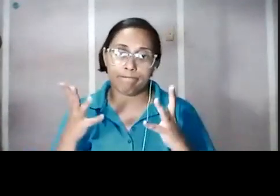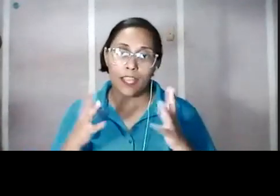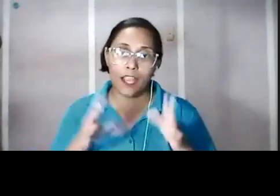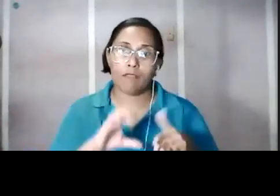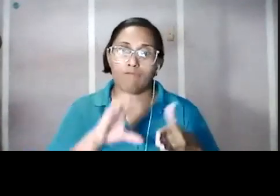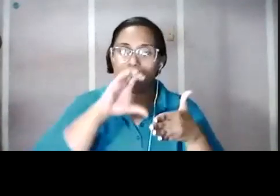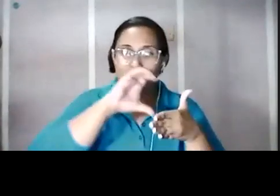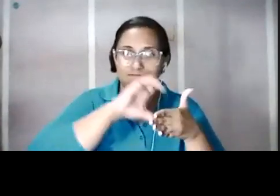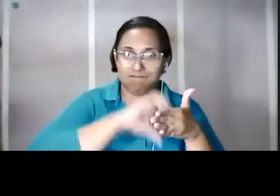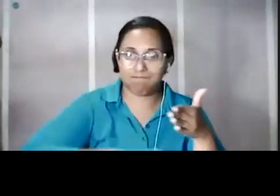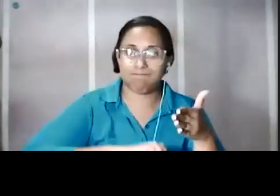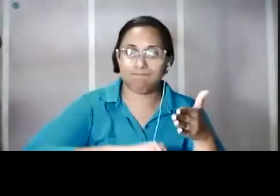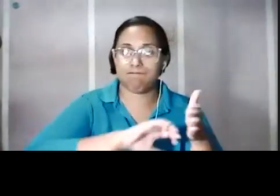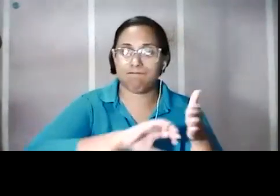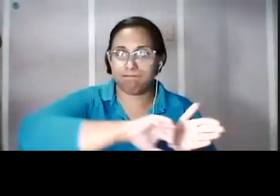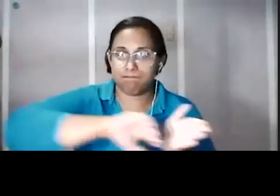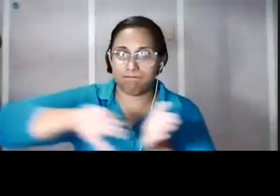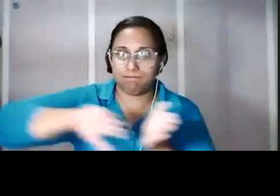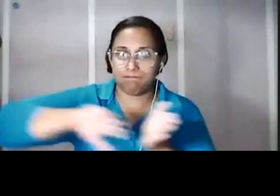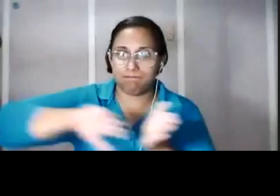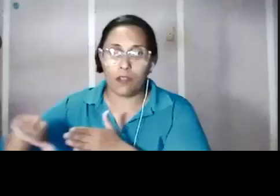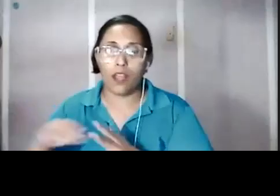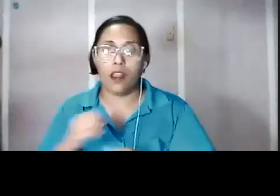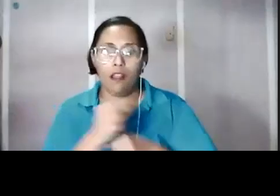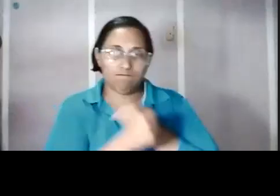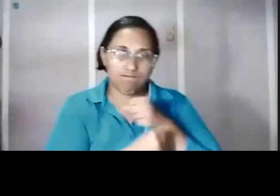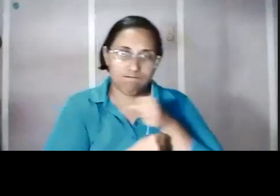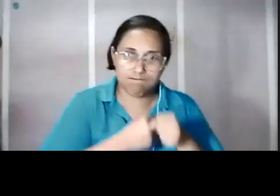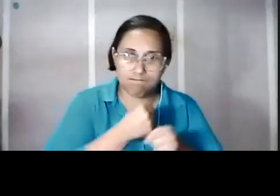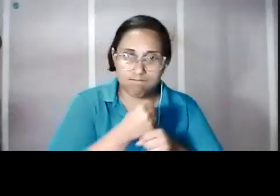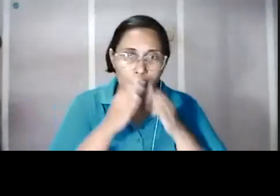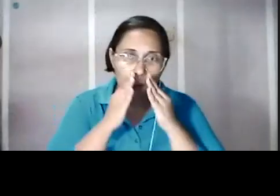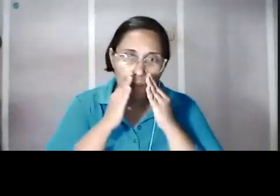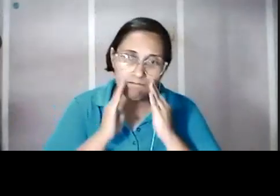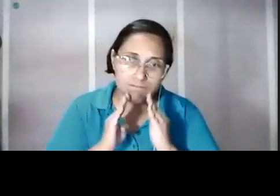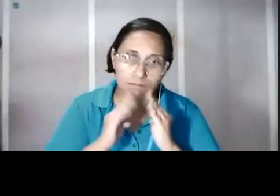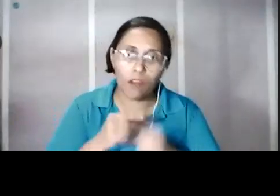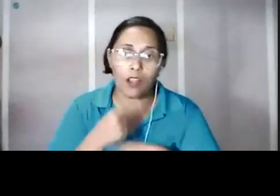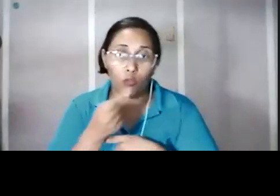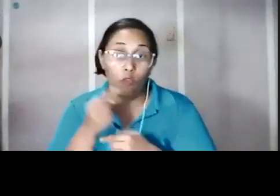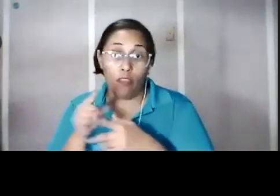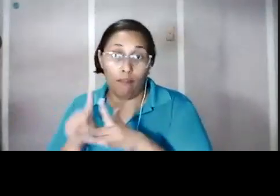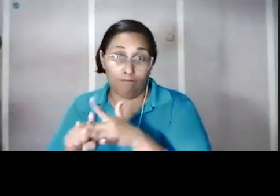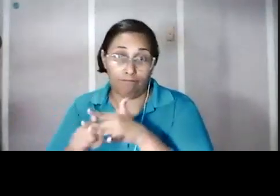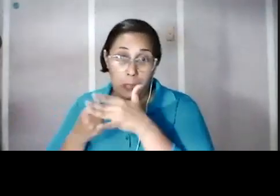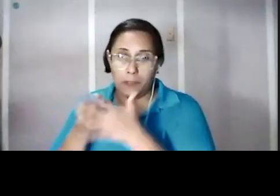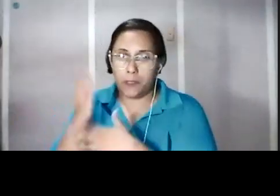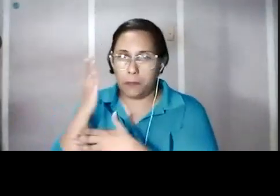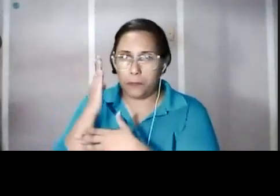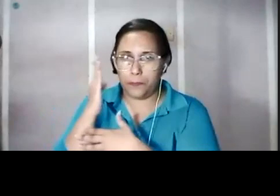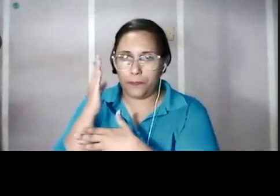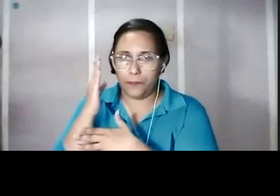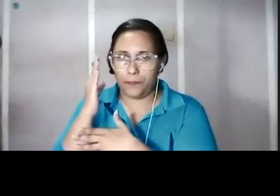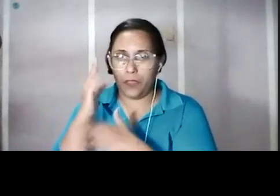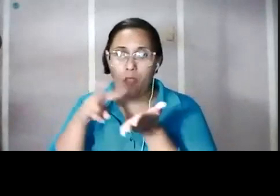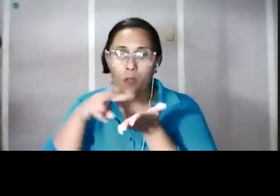despojarse de la evocación nostálgica que hablé al principio, de los fastuosos